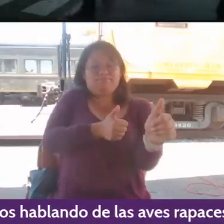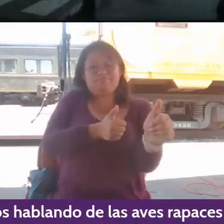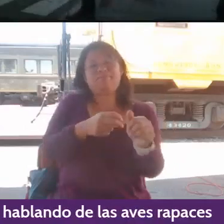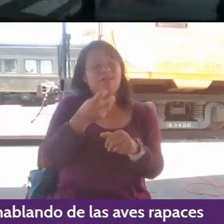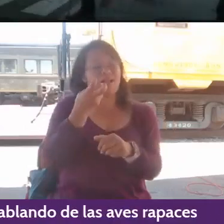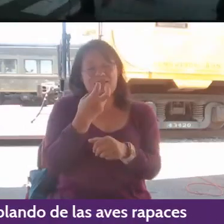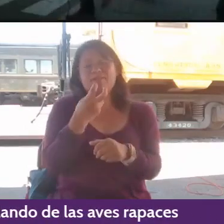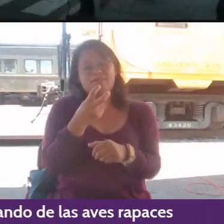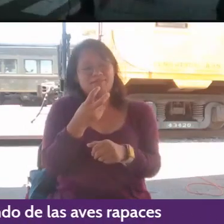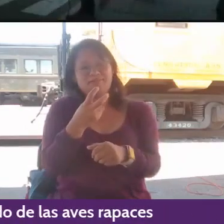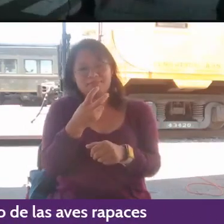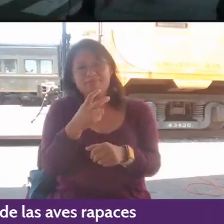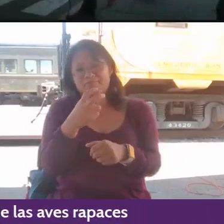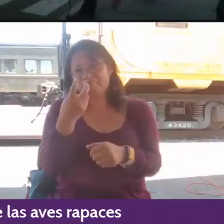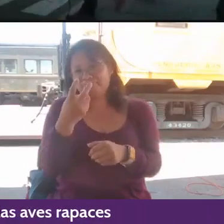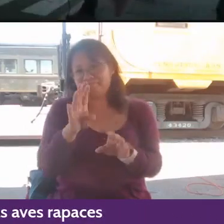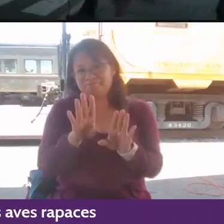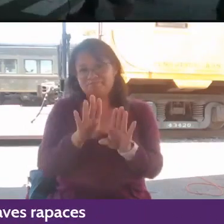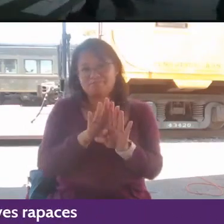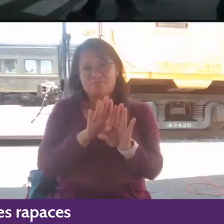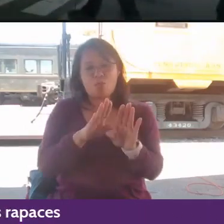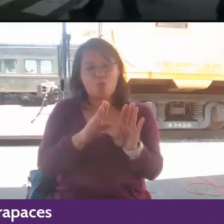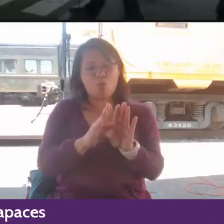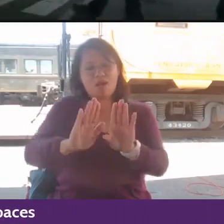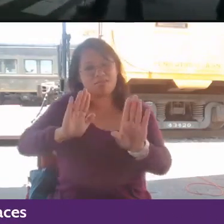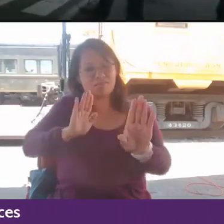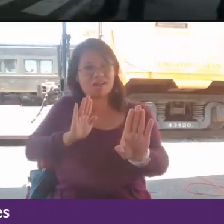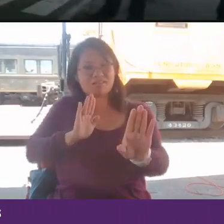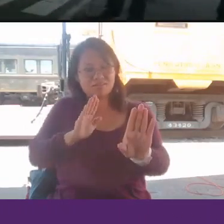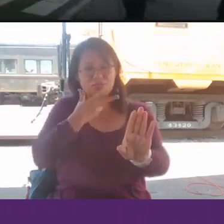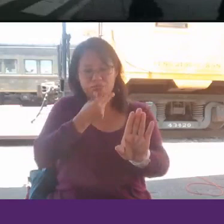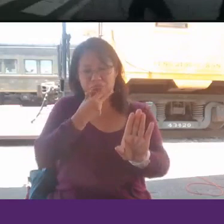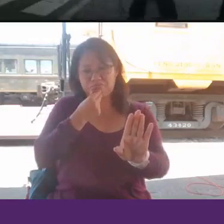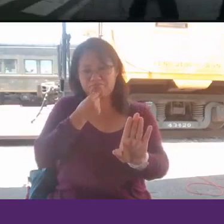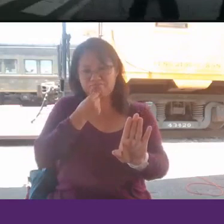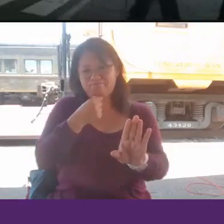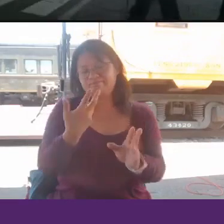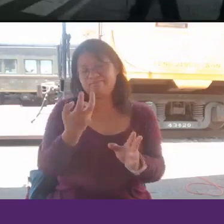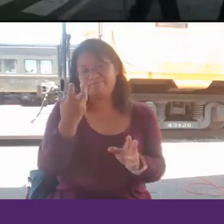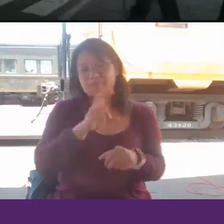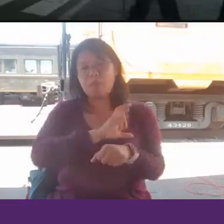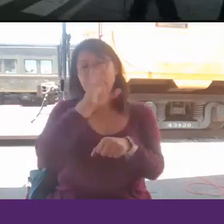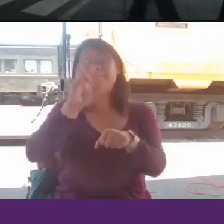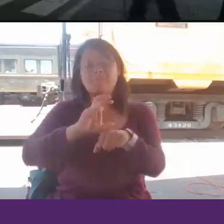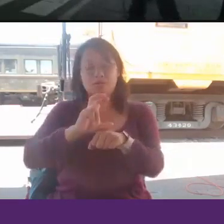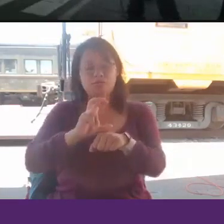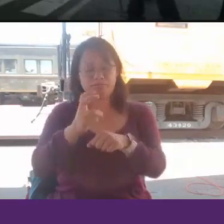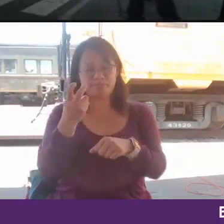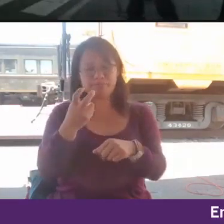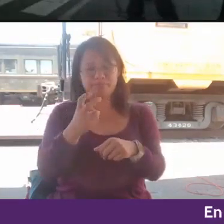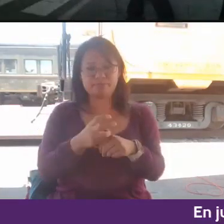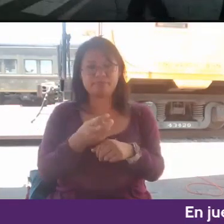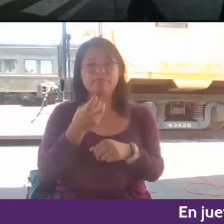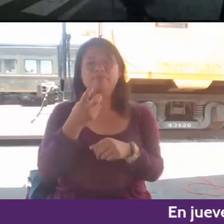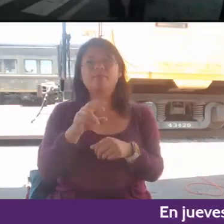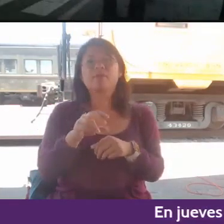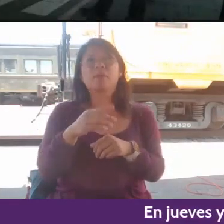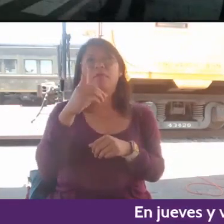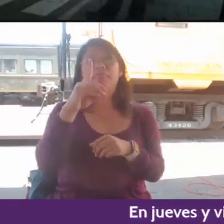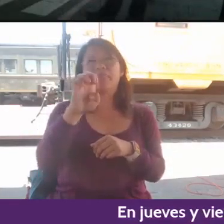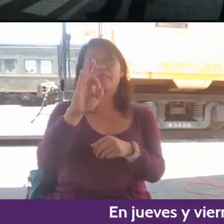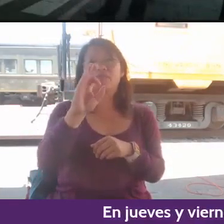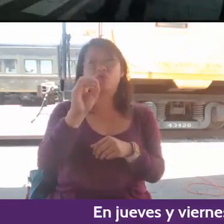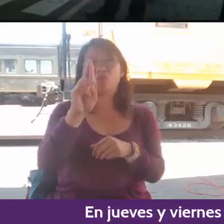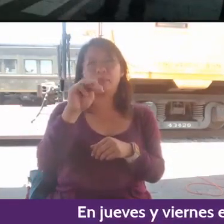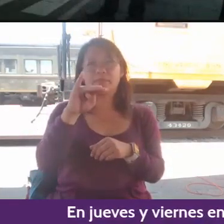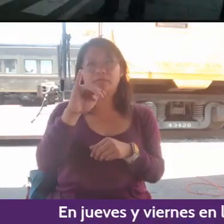muchas veces, ¿eh? No en todas es así, pero la mayoría tienen ese, se llama dimorfismo sexual inverso, porque la